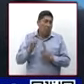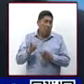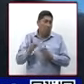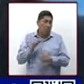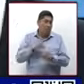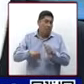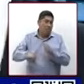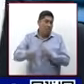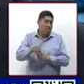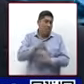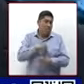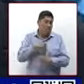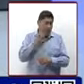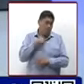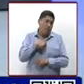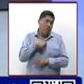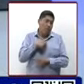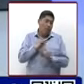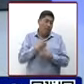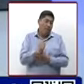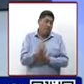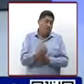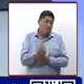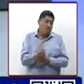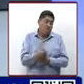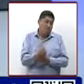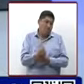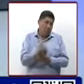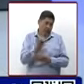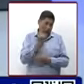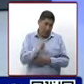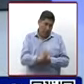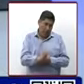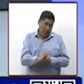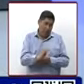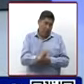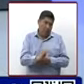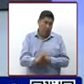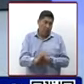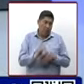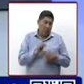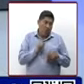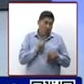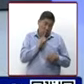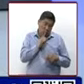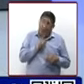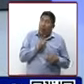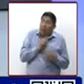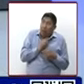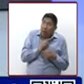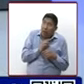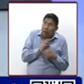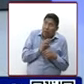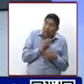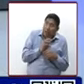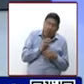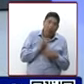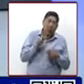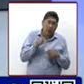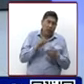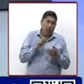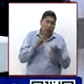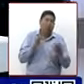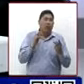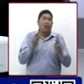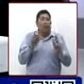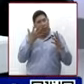que se convierte en agresor puede estar manipulando al pequeñito, atemorizándolo, amenazándolo. Y ahí cambian.